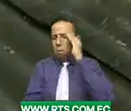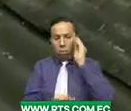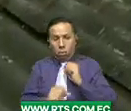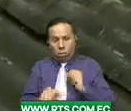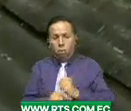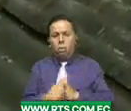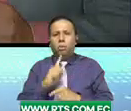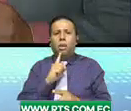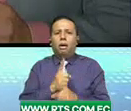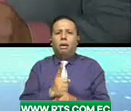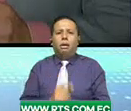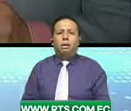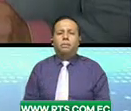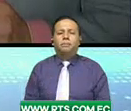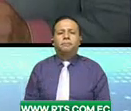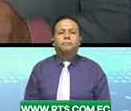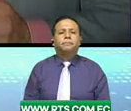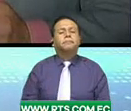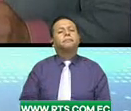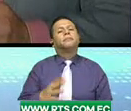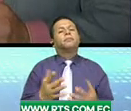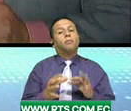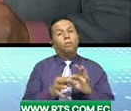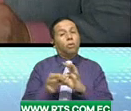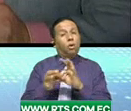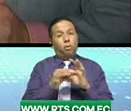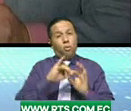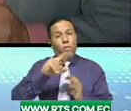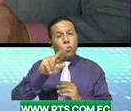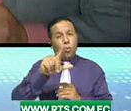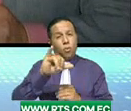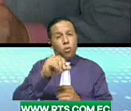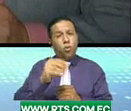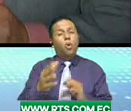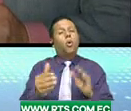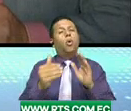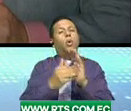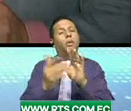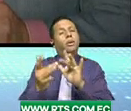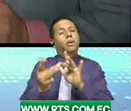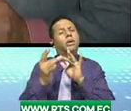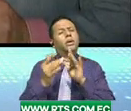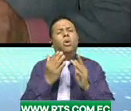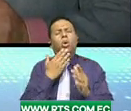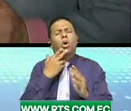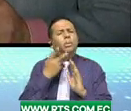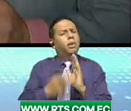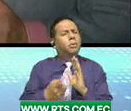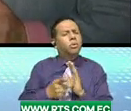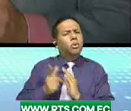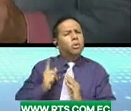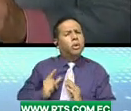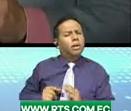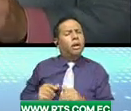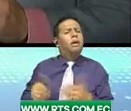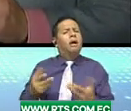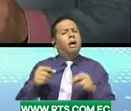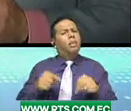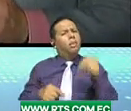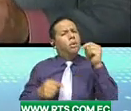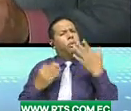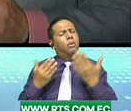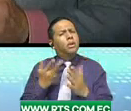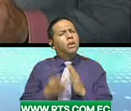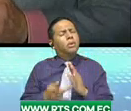Saúl. Julio César, contigo de nuevo, por favor, danos más detalles, la actualización de este hecho de sangre que ocurrió aquí en el norte de